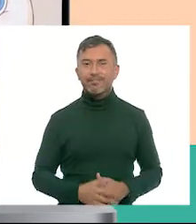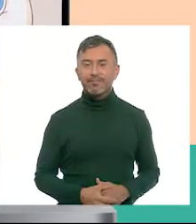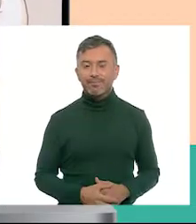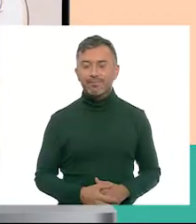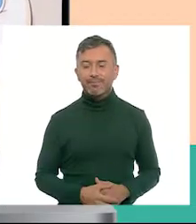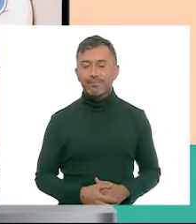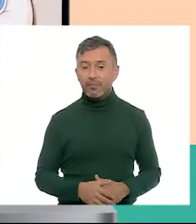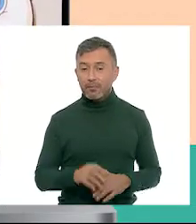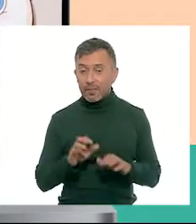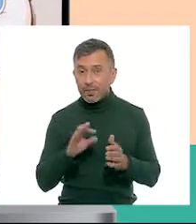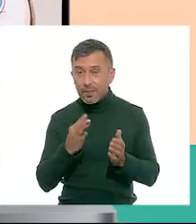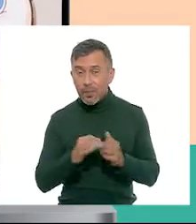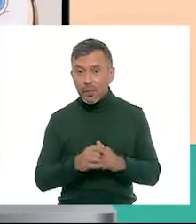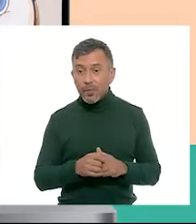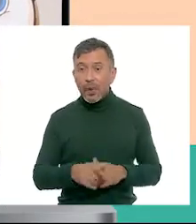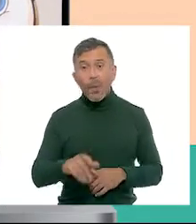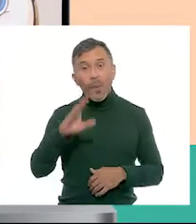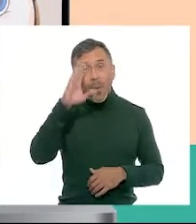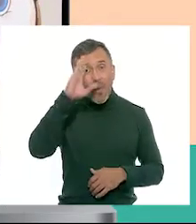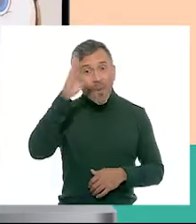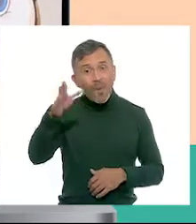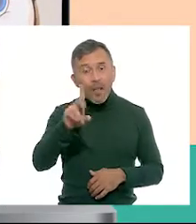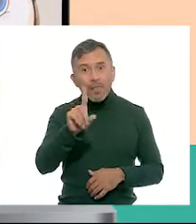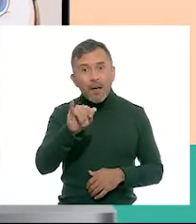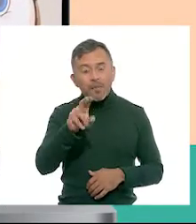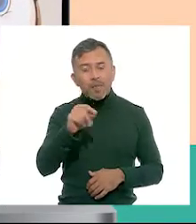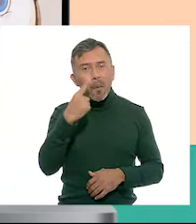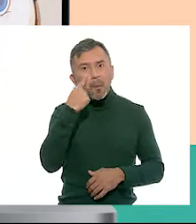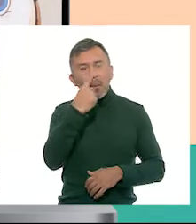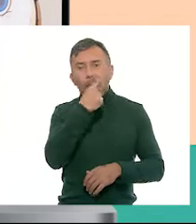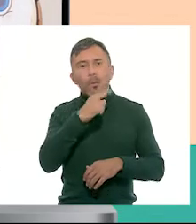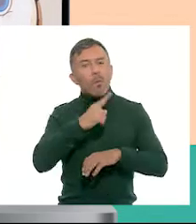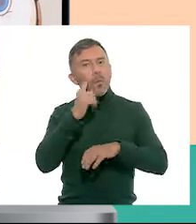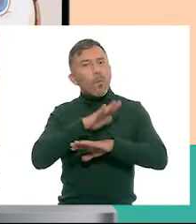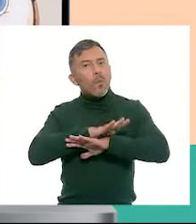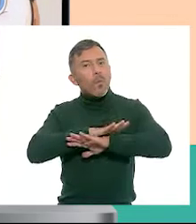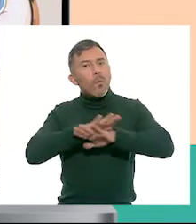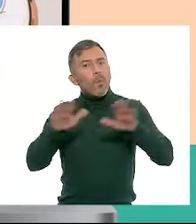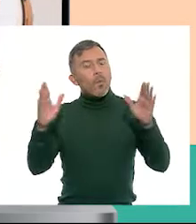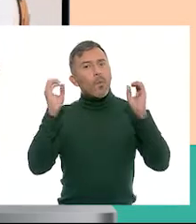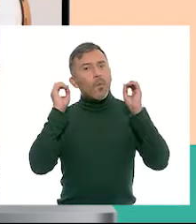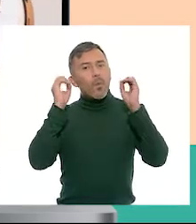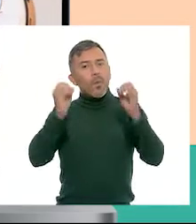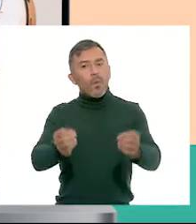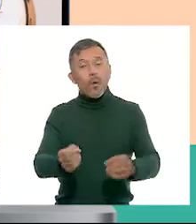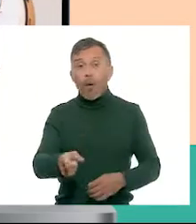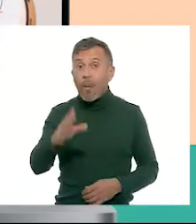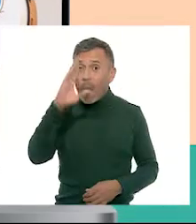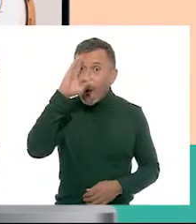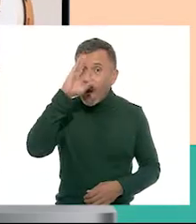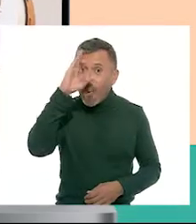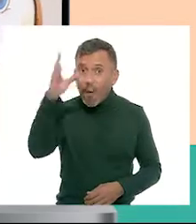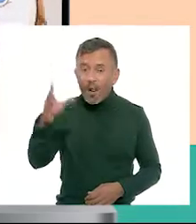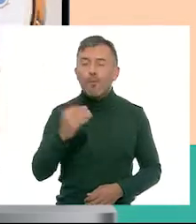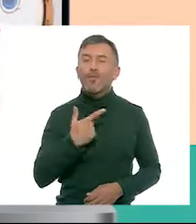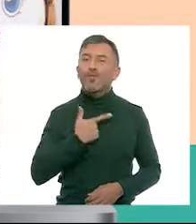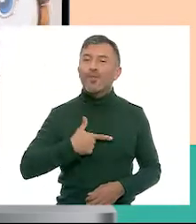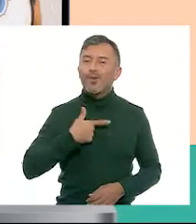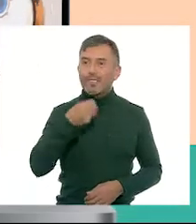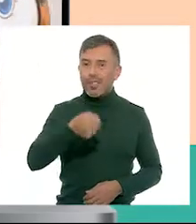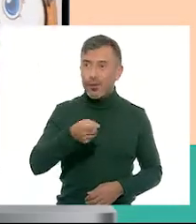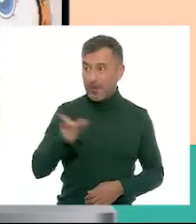¡Listo! ¡Hola, David! ¡Cuánto tiempo! ¡Hola, Doña Flauta! ¡Qué gusto saludarte! Te presento a